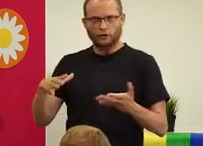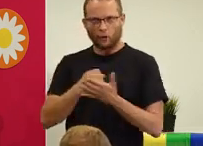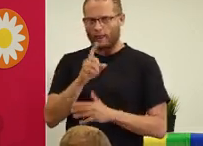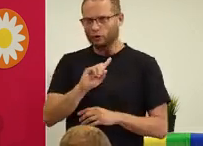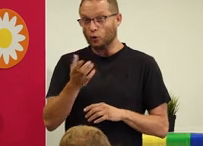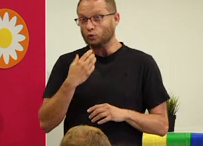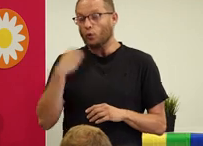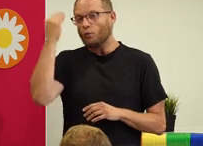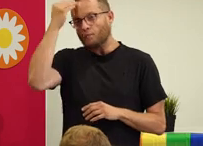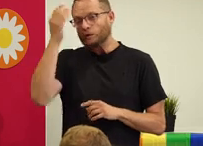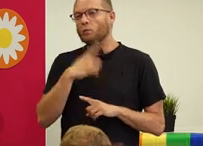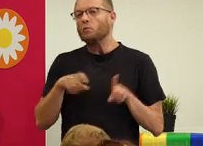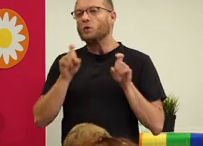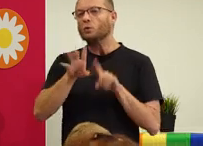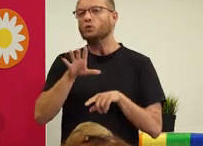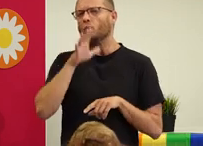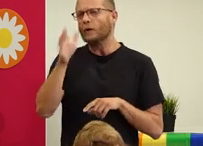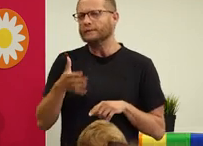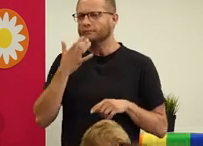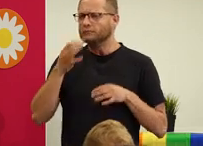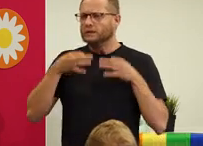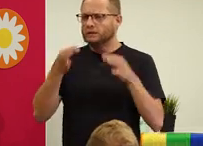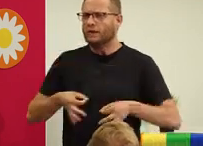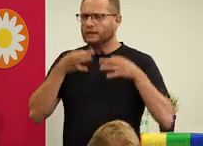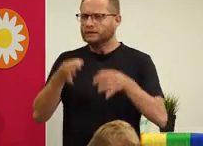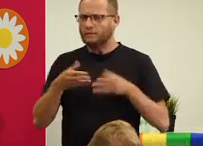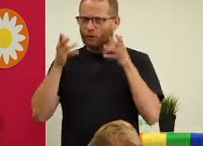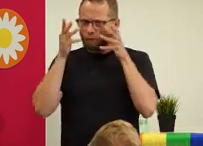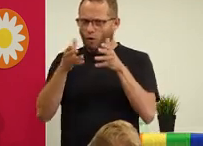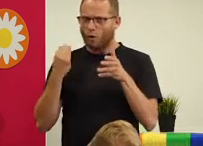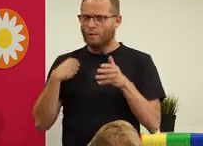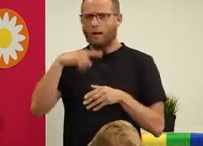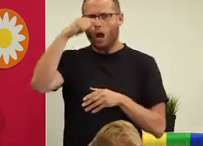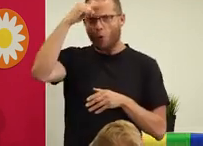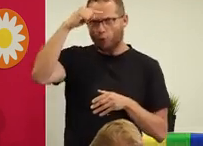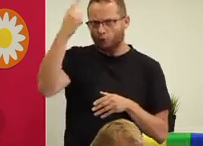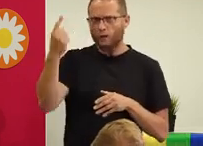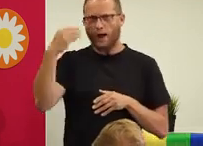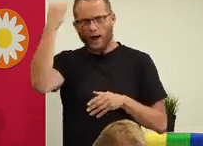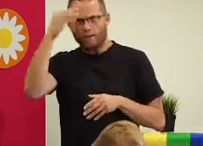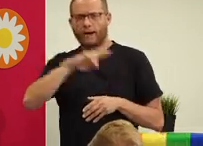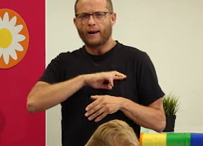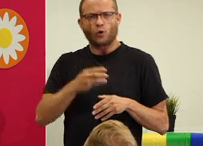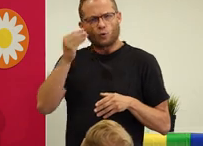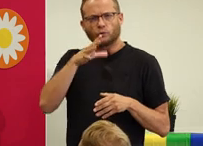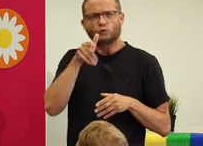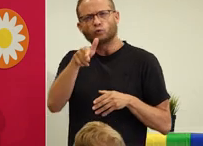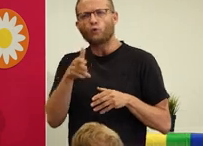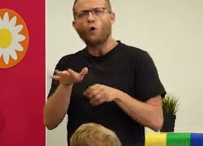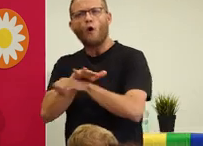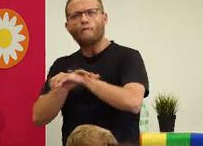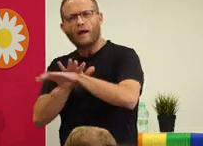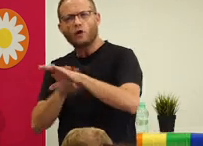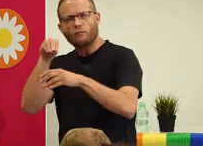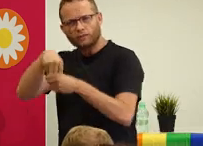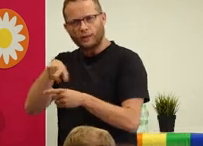Pero yo me pregunto, ¿por qué siempre el foco está puesto en la cultura árabe y en la religión y no en sus gobiernos, que